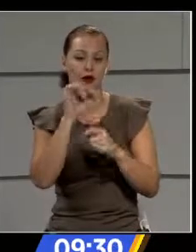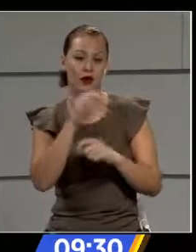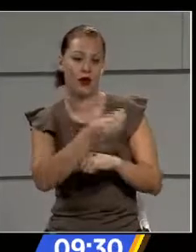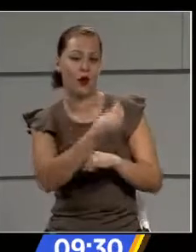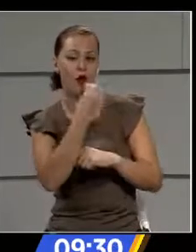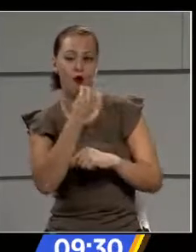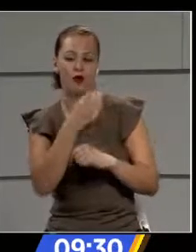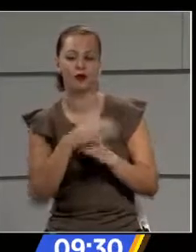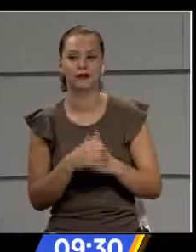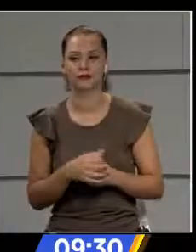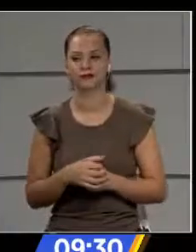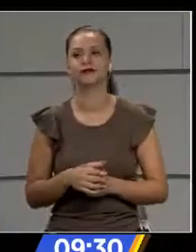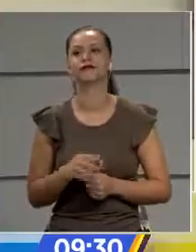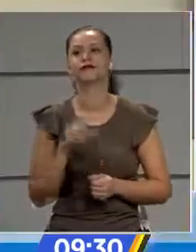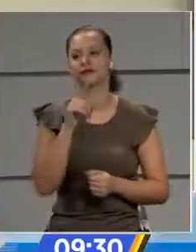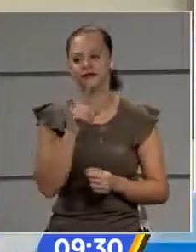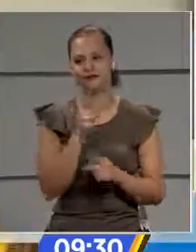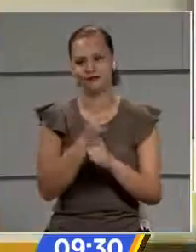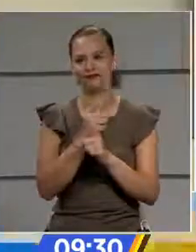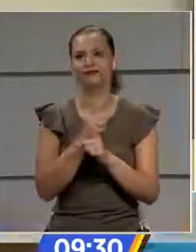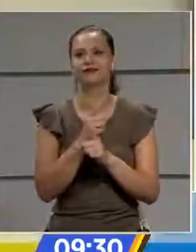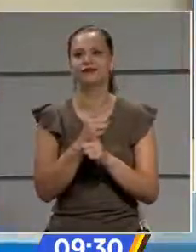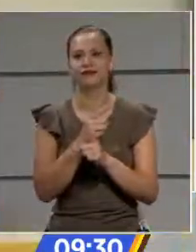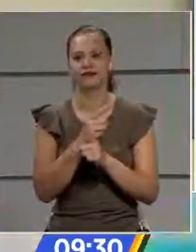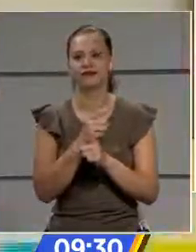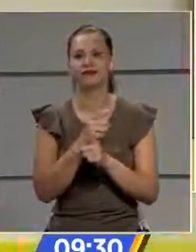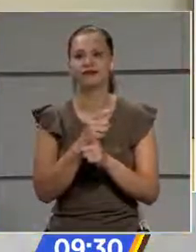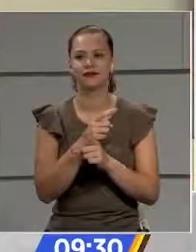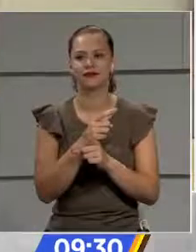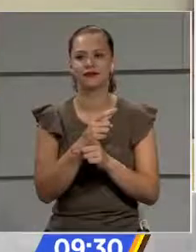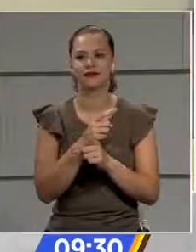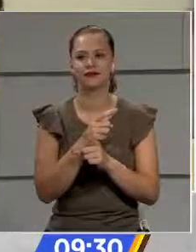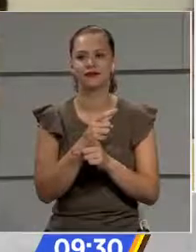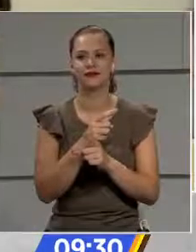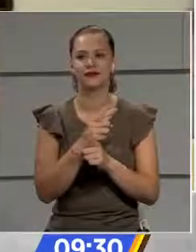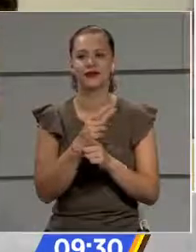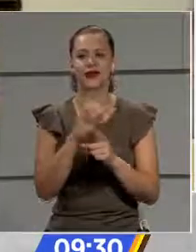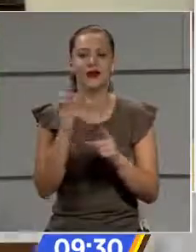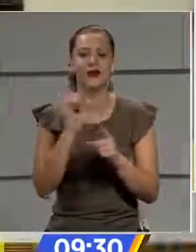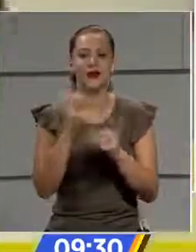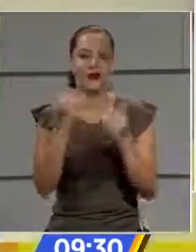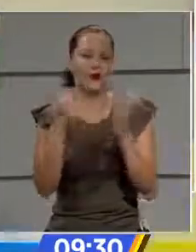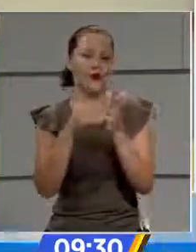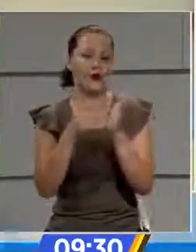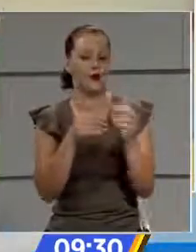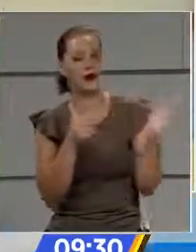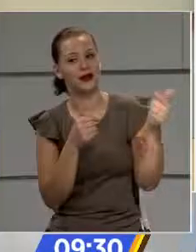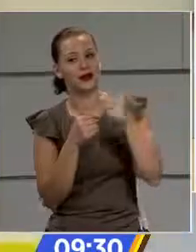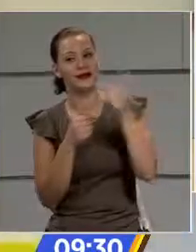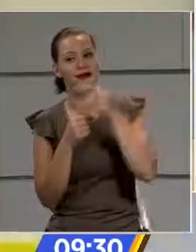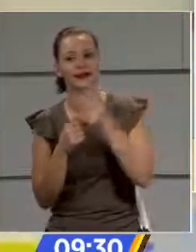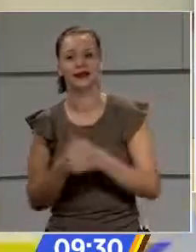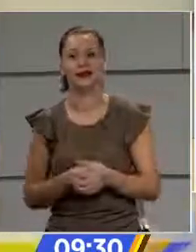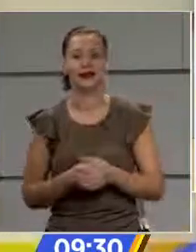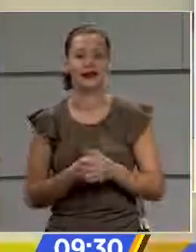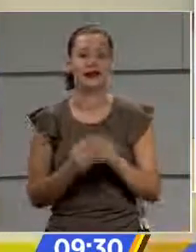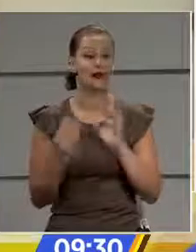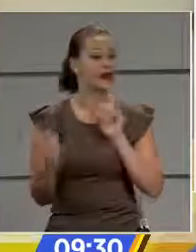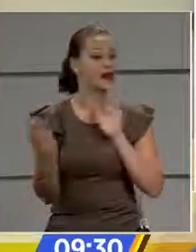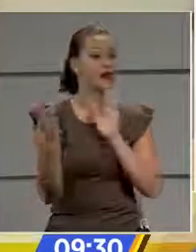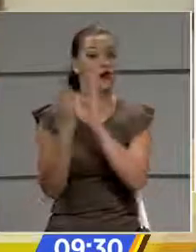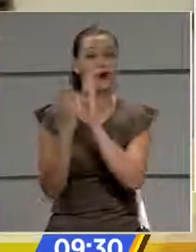agarre el COVID. Exacto, muy bien. Y ya llegó. ¡Ay, no! ¡Devuélvase! Se topan de frente con el